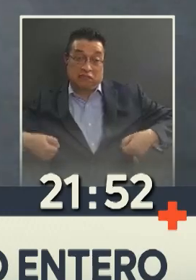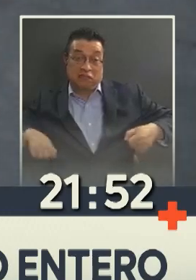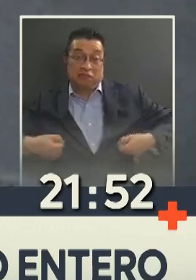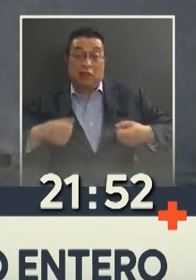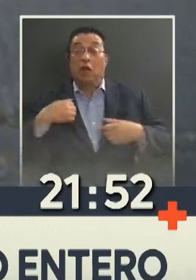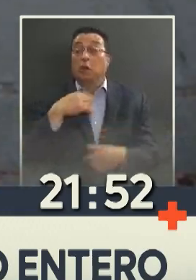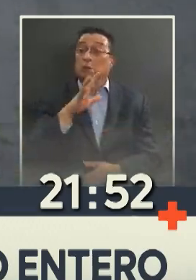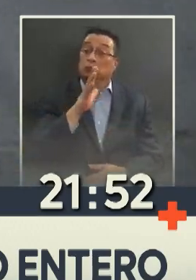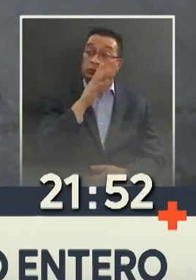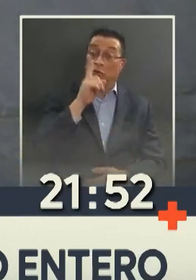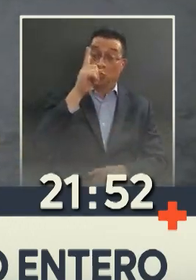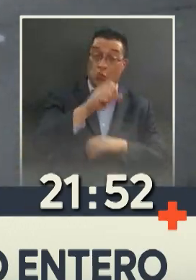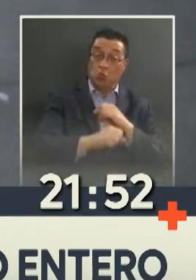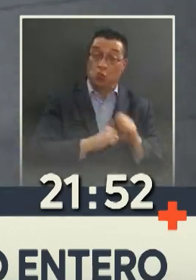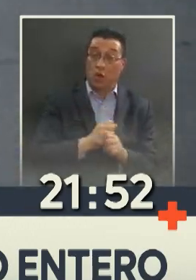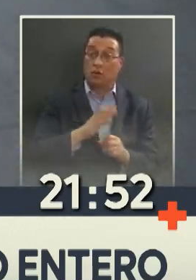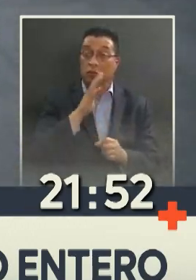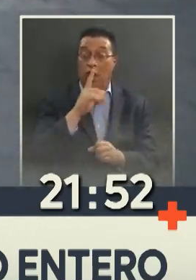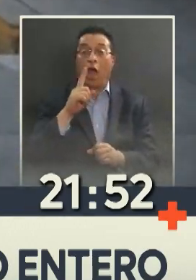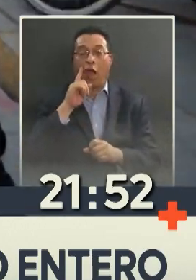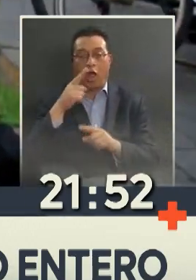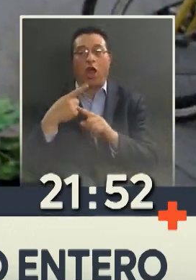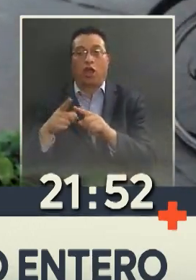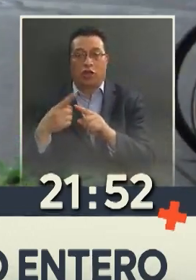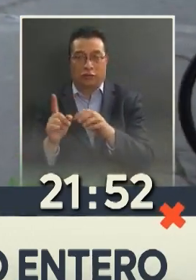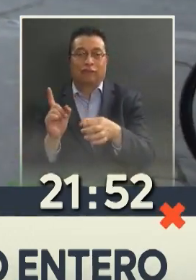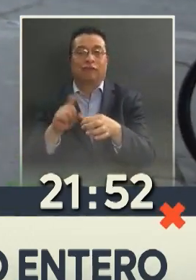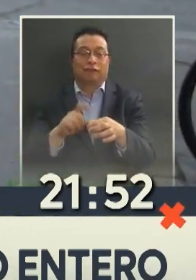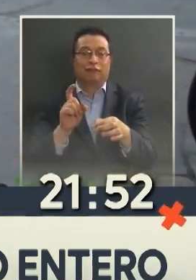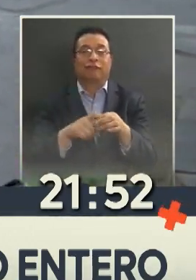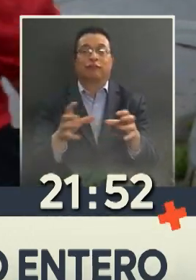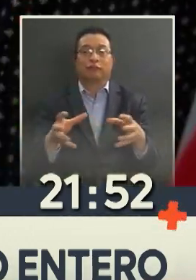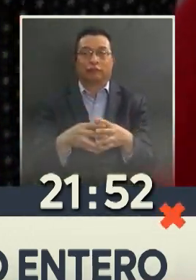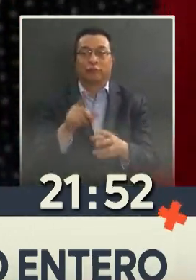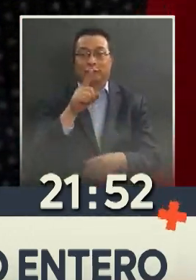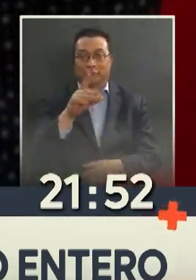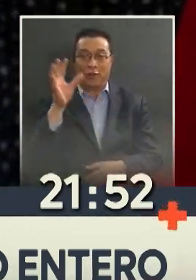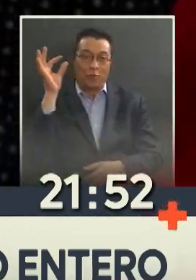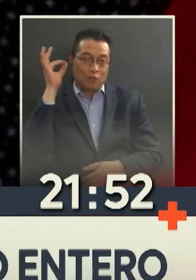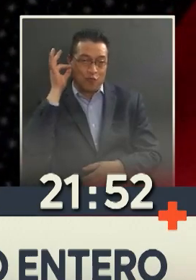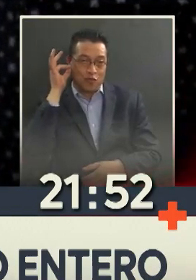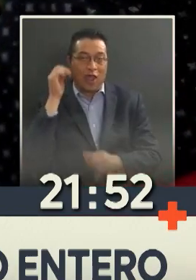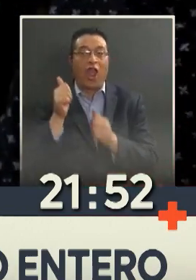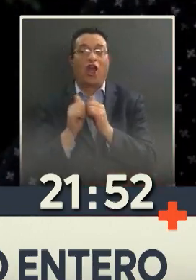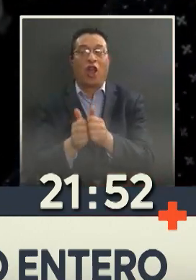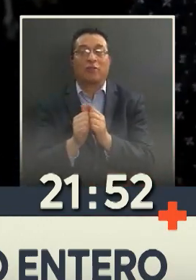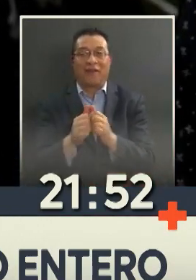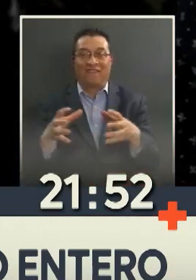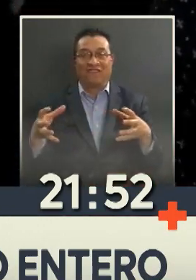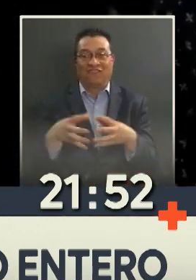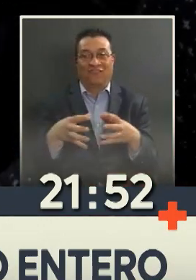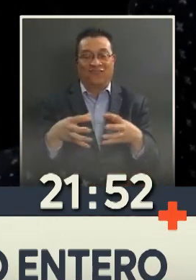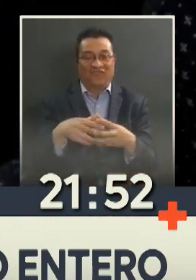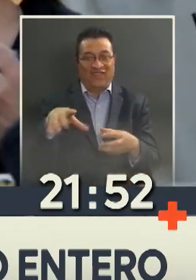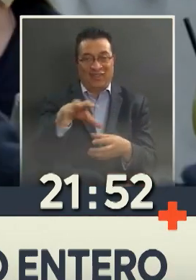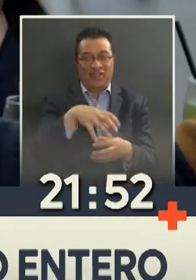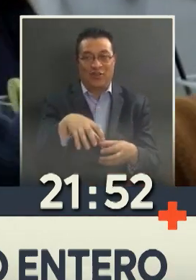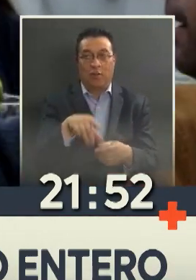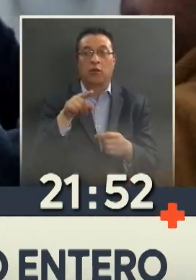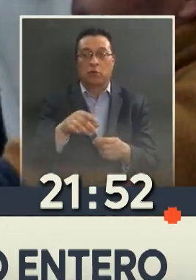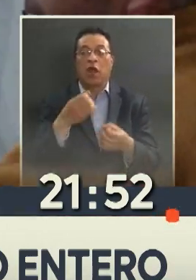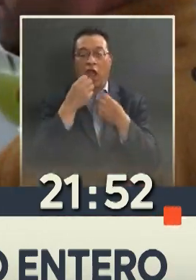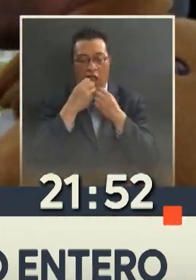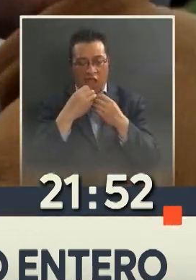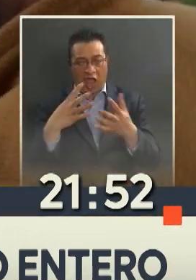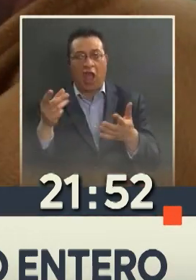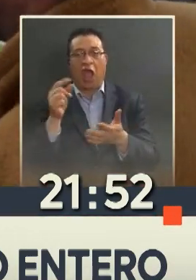del año. Hoy pertenece a distintas agrupaciones, pero es con ellas, sus compañeras de la Bandita Inquieta, con quienes componen canciones,